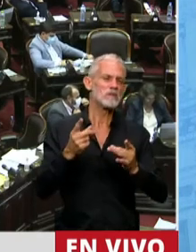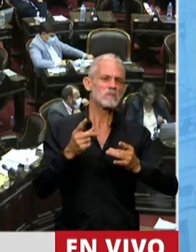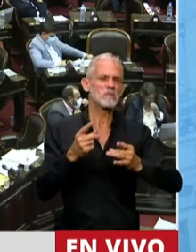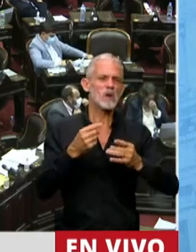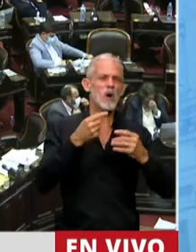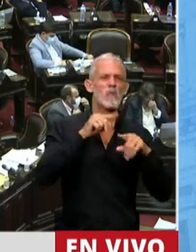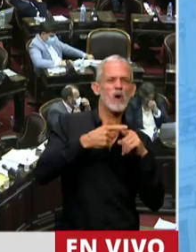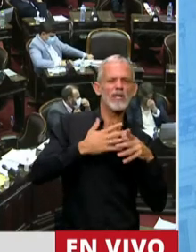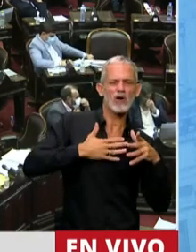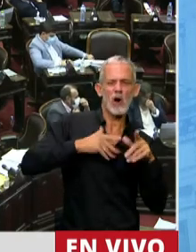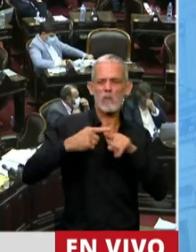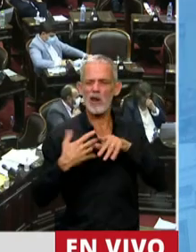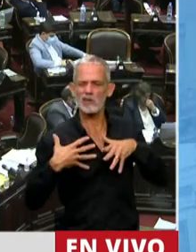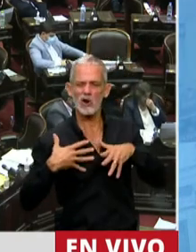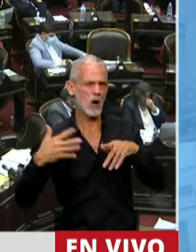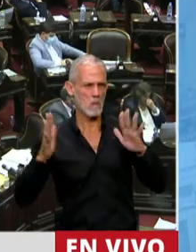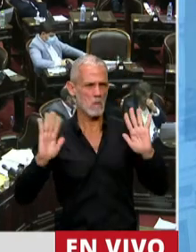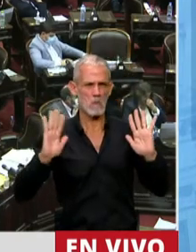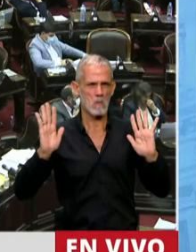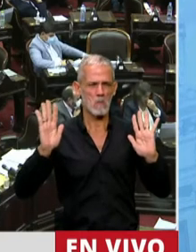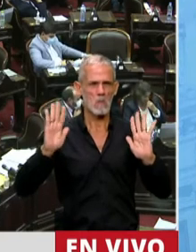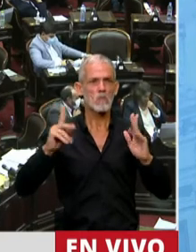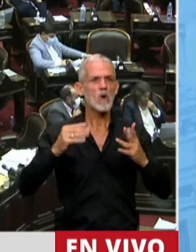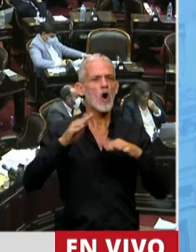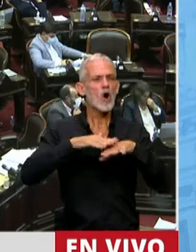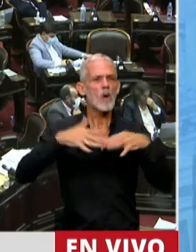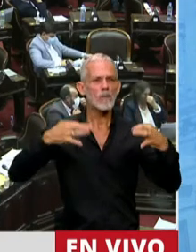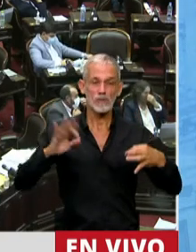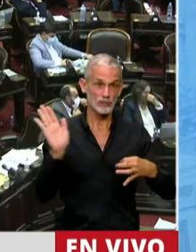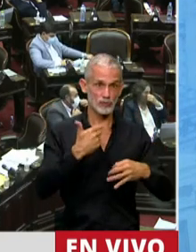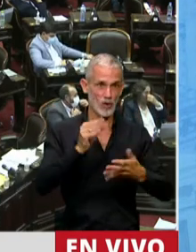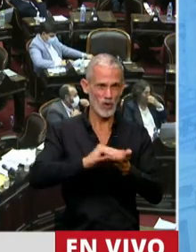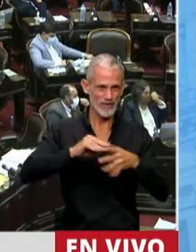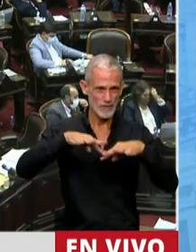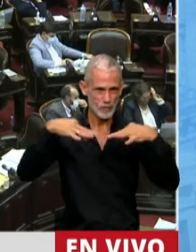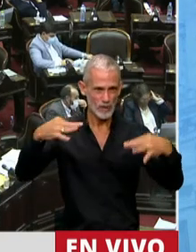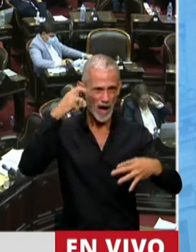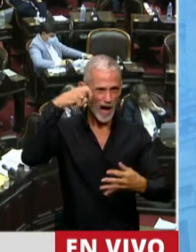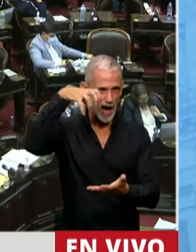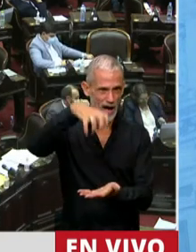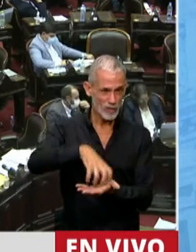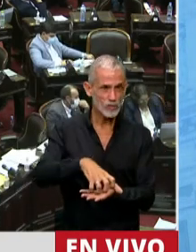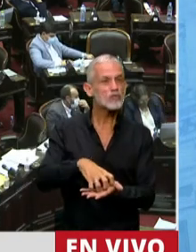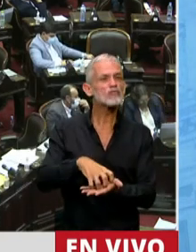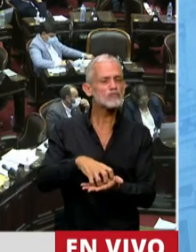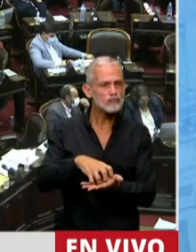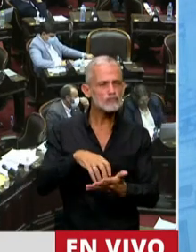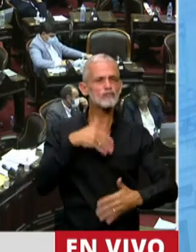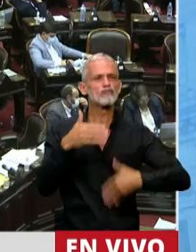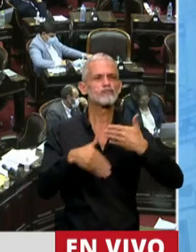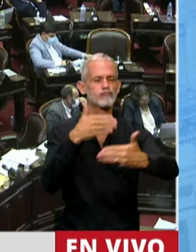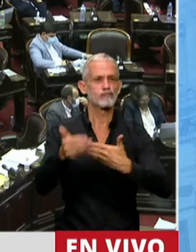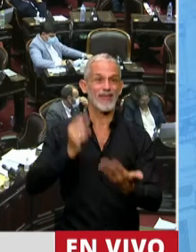color político, pasa por el compromiso que tenemos en esta Cámara, todos los diputados, y es por eso que hemos llevado a cabo